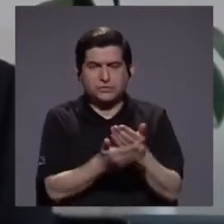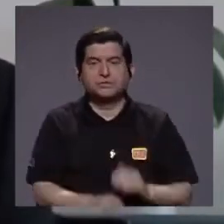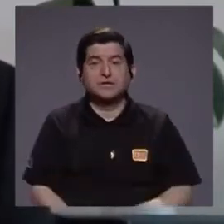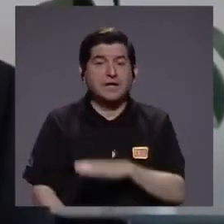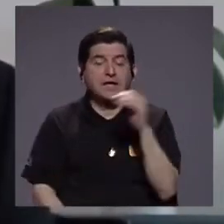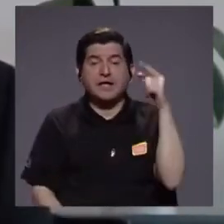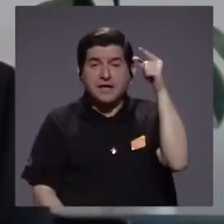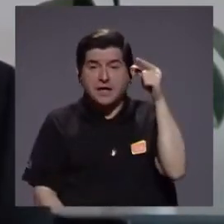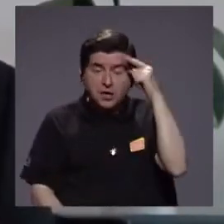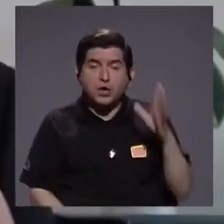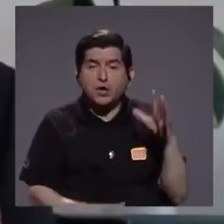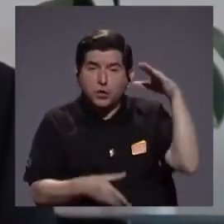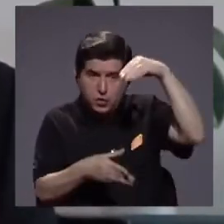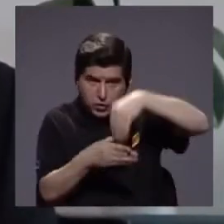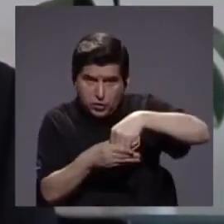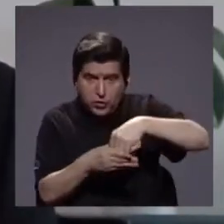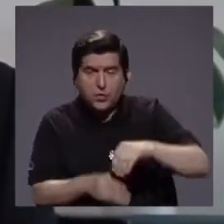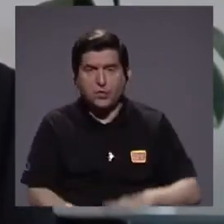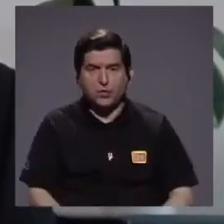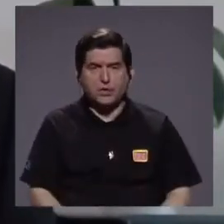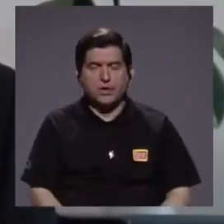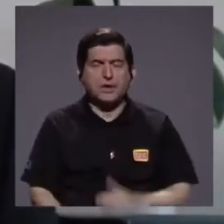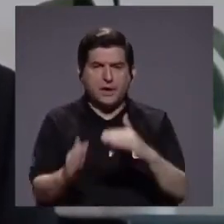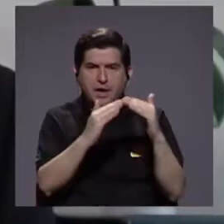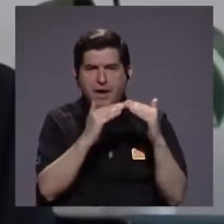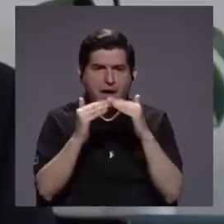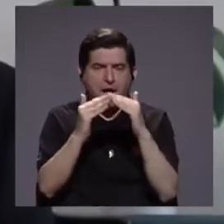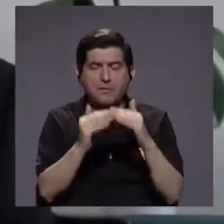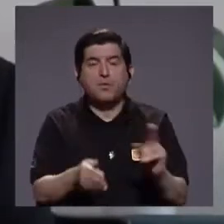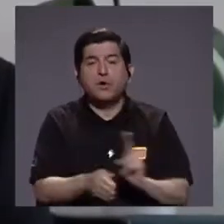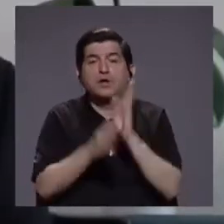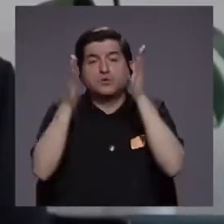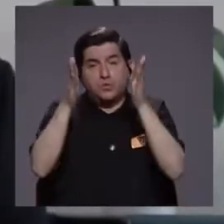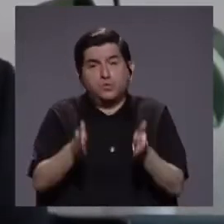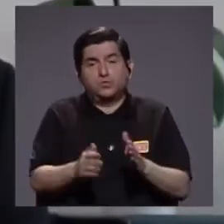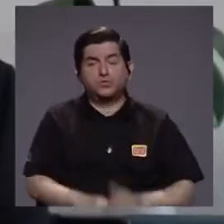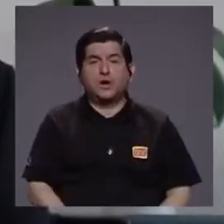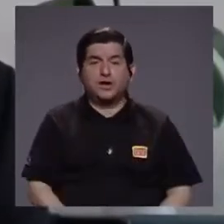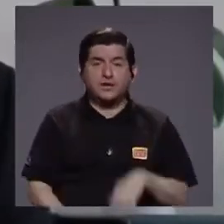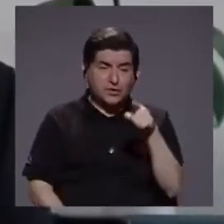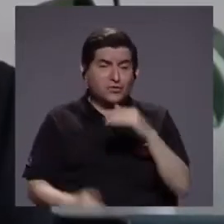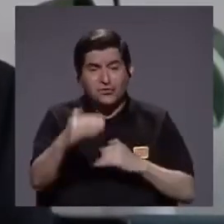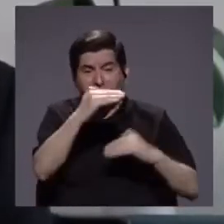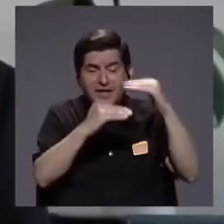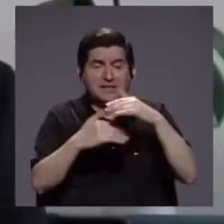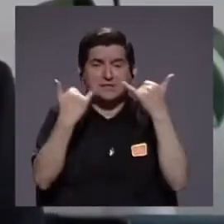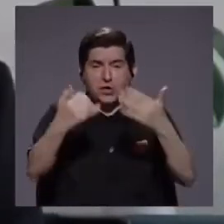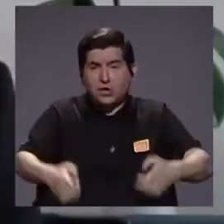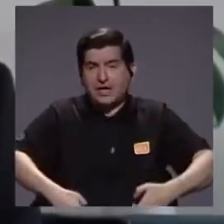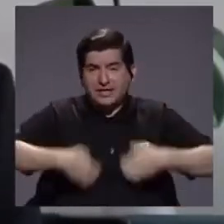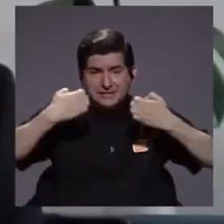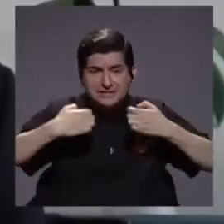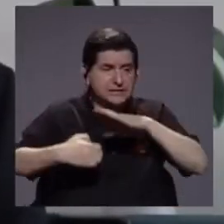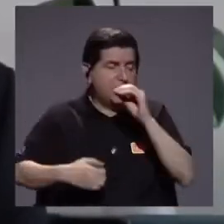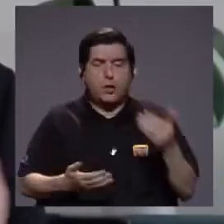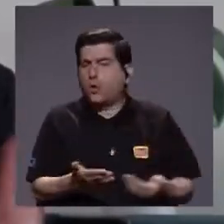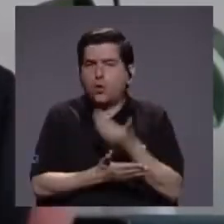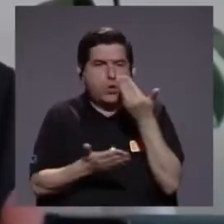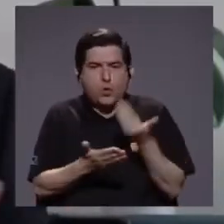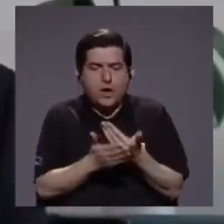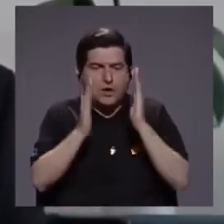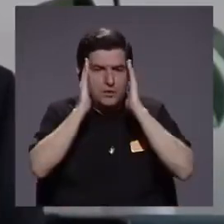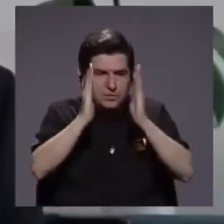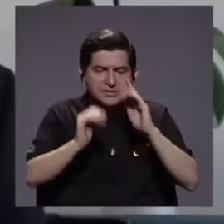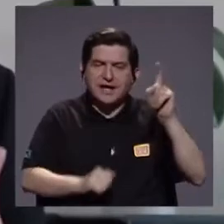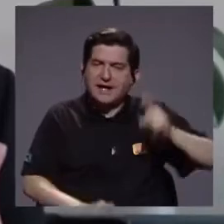evidentemente tenemos que involucrar a la población usuaria de los edificios, o ya existentes o nuevos, para